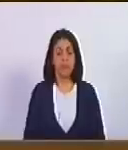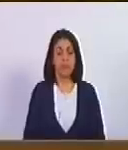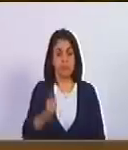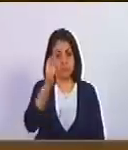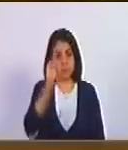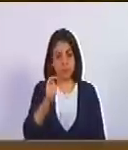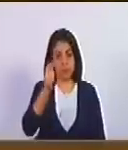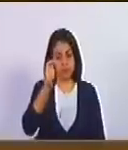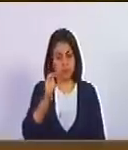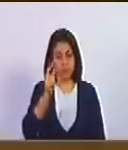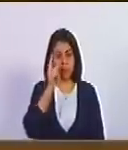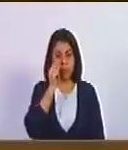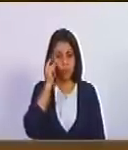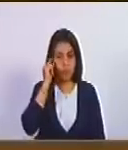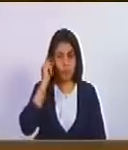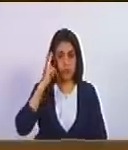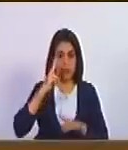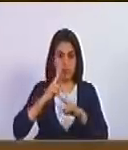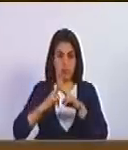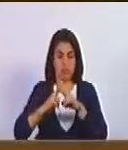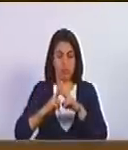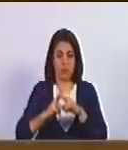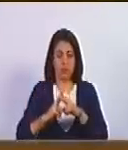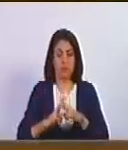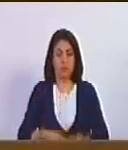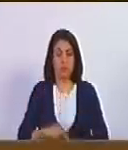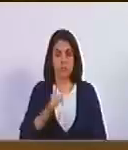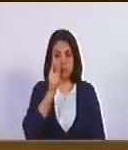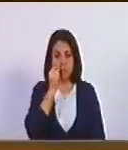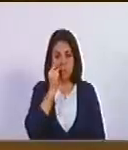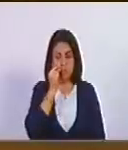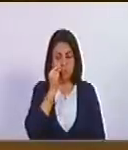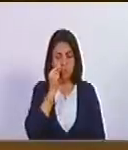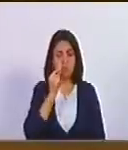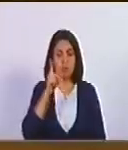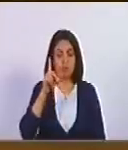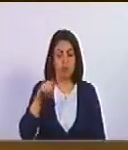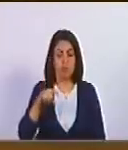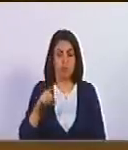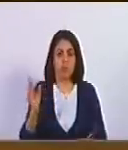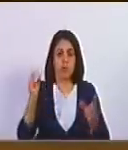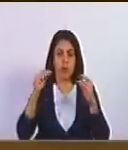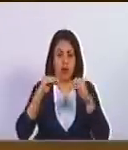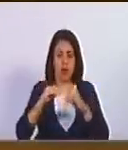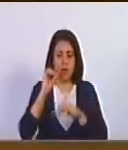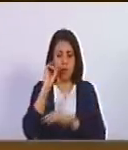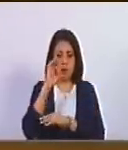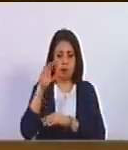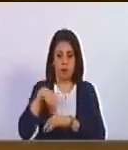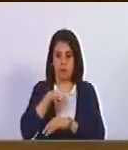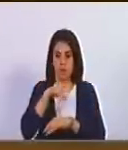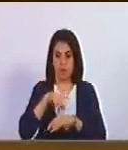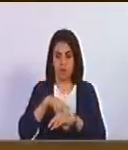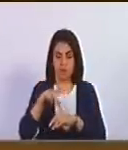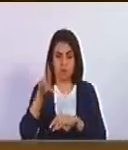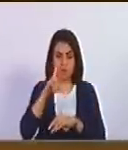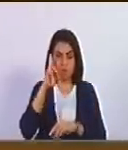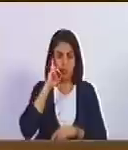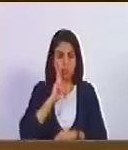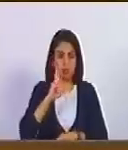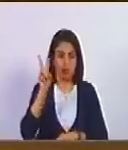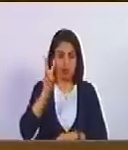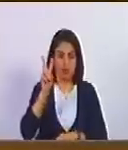las honorables diputadas y los honorables diputados de la Asamblea Nacional de la